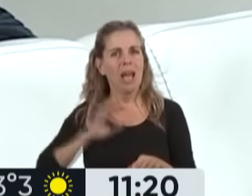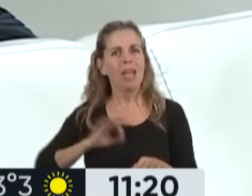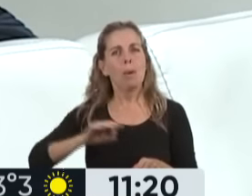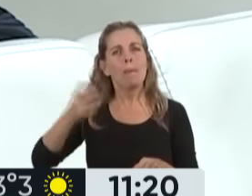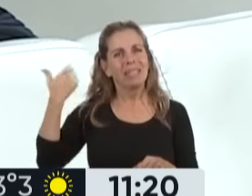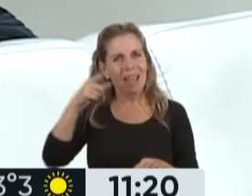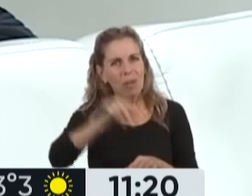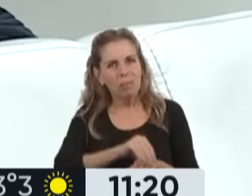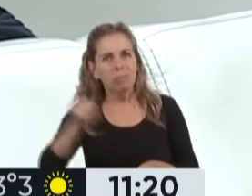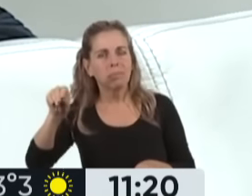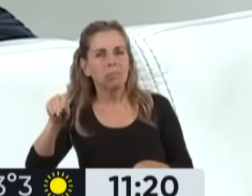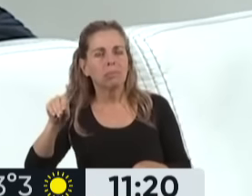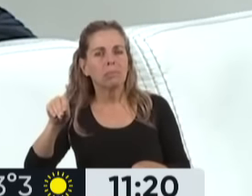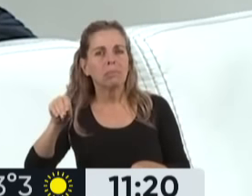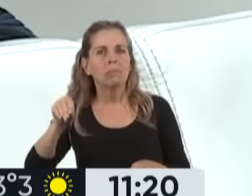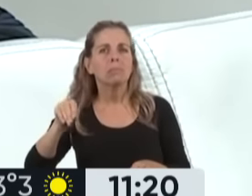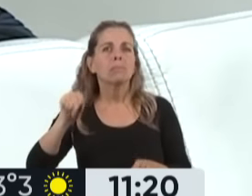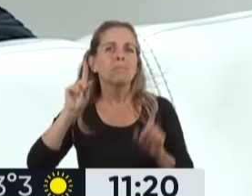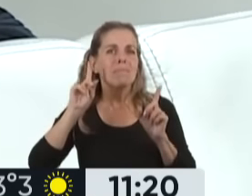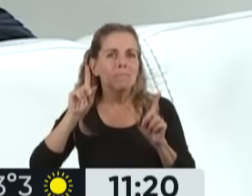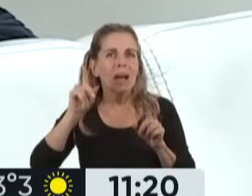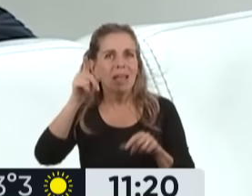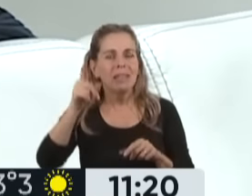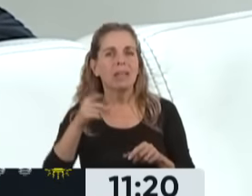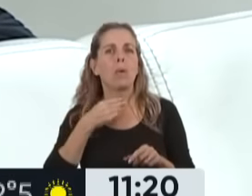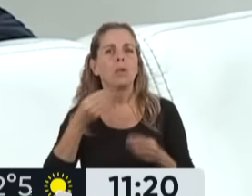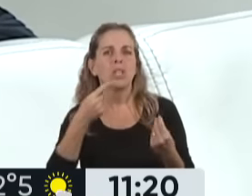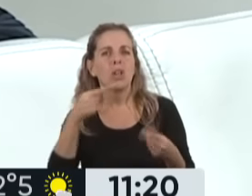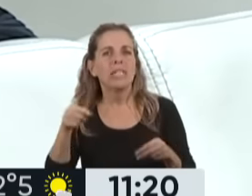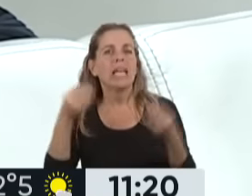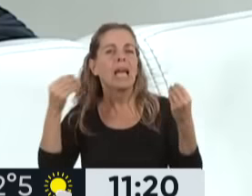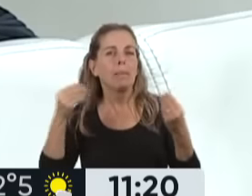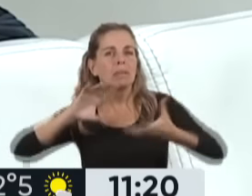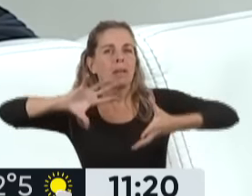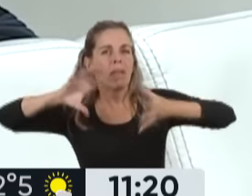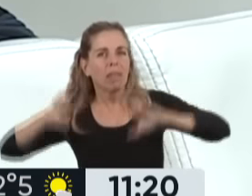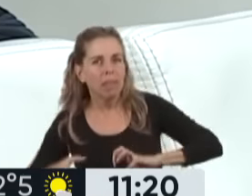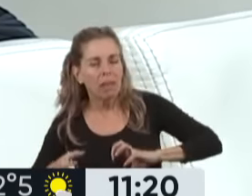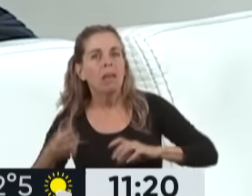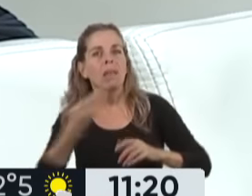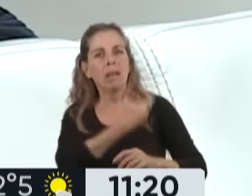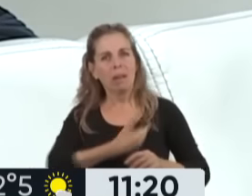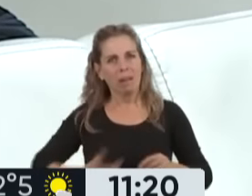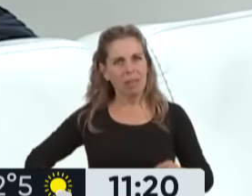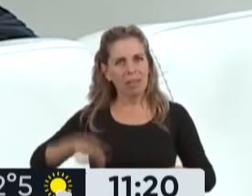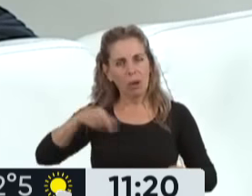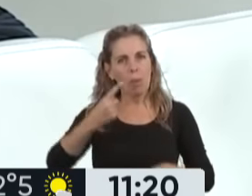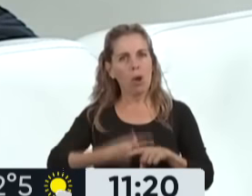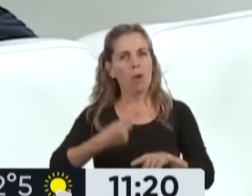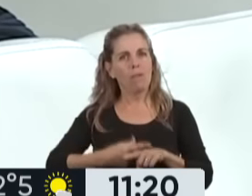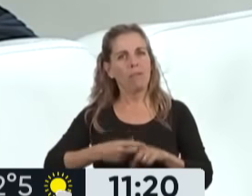mucho. Lo tuitea, Manuel Adorni, dice: el nivel de decadencia es tal que el gobierno festeja una inflación mensual